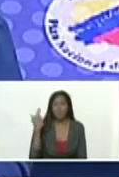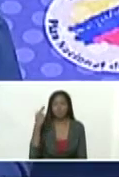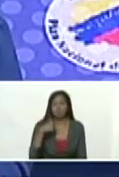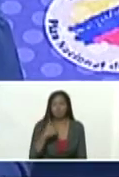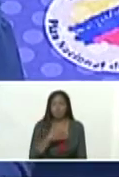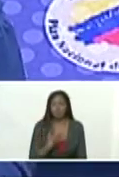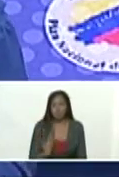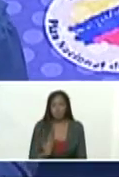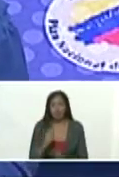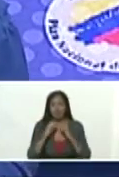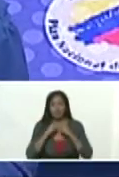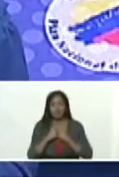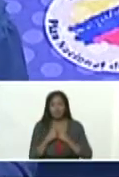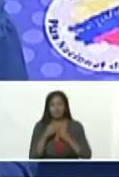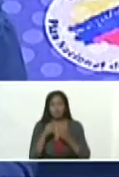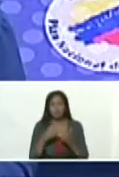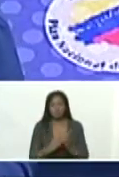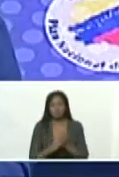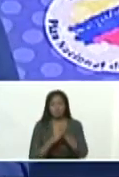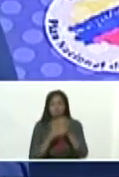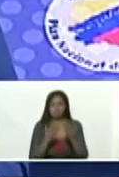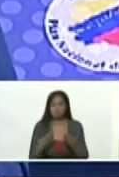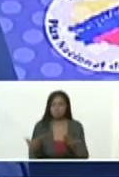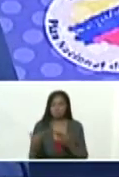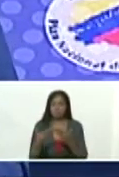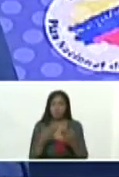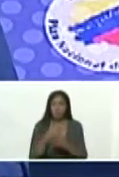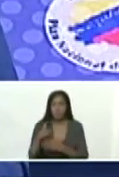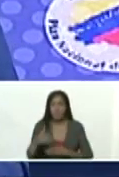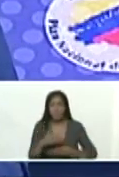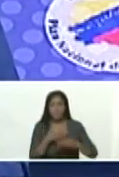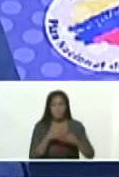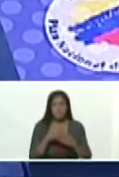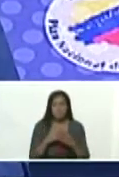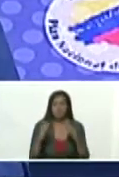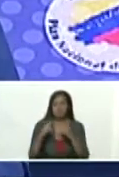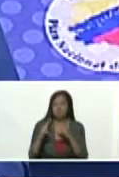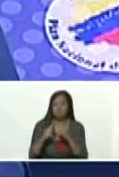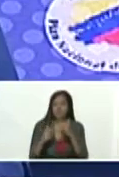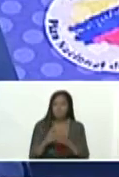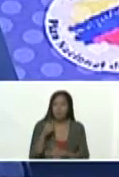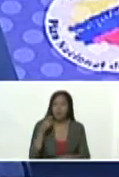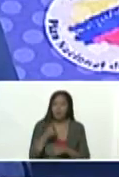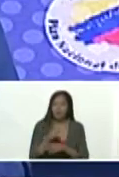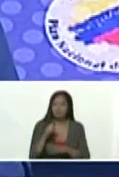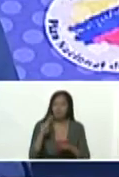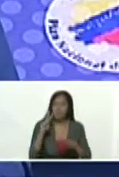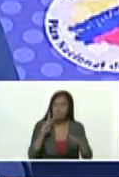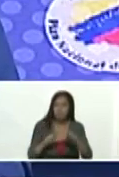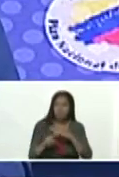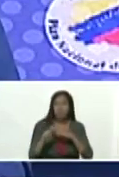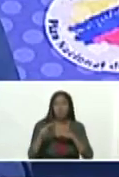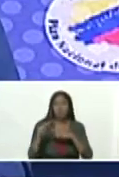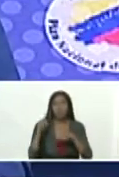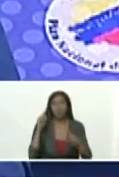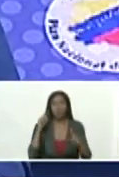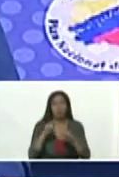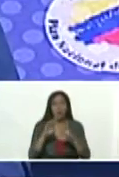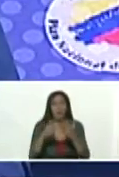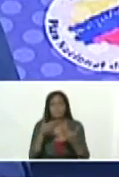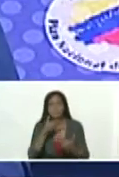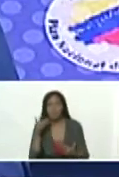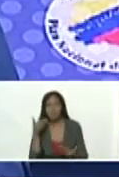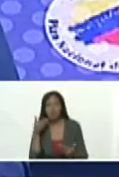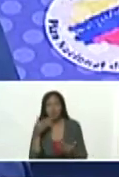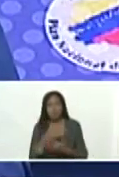Aristóbulo, que tú condujeras esta parte de un conversatorio sobre los retos que tenemos para mejorar